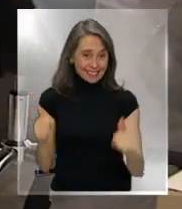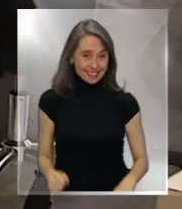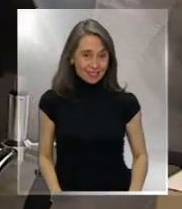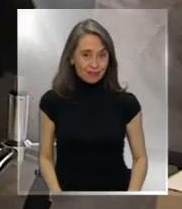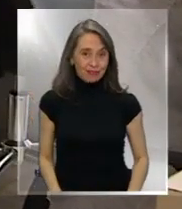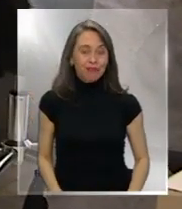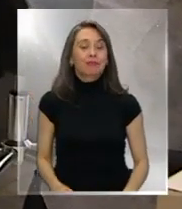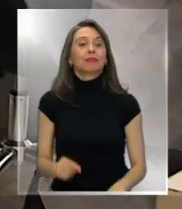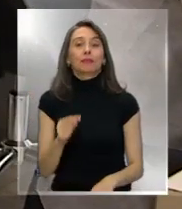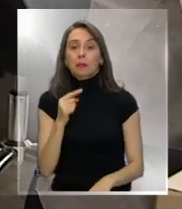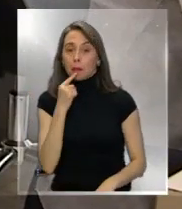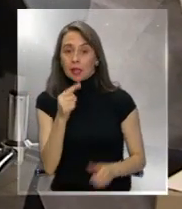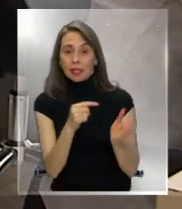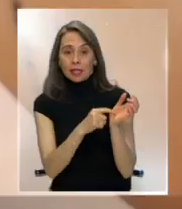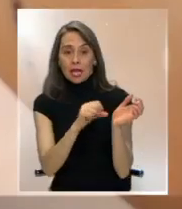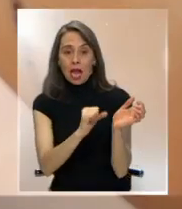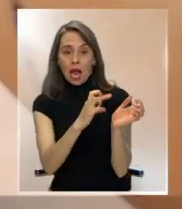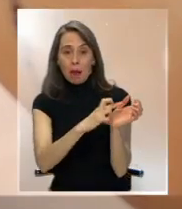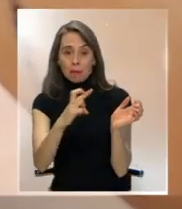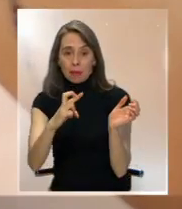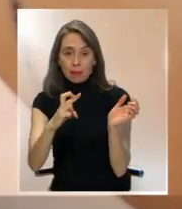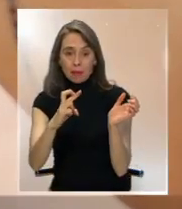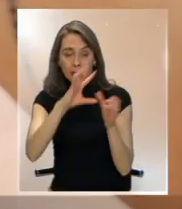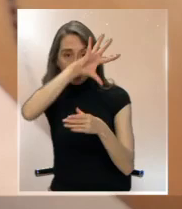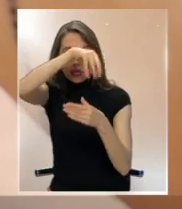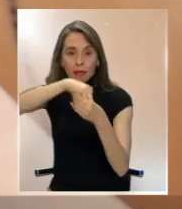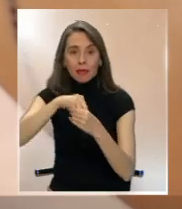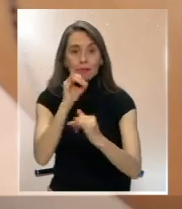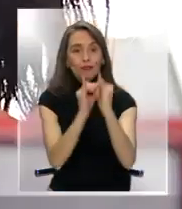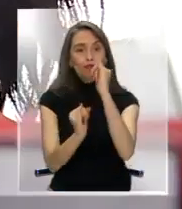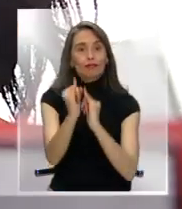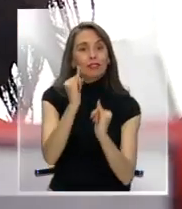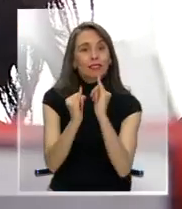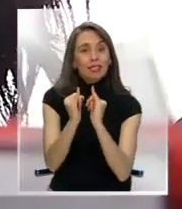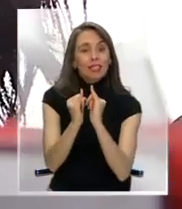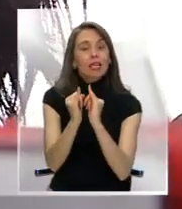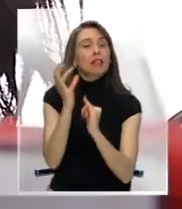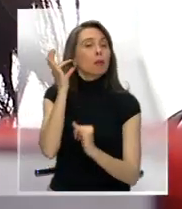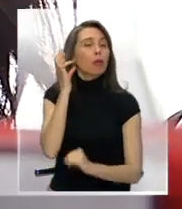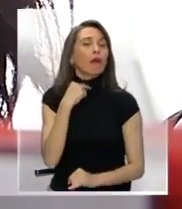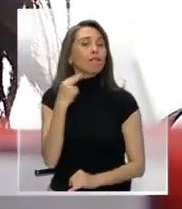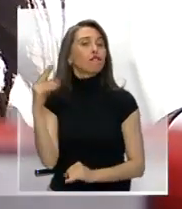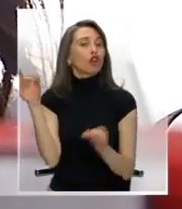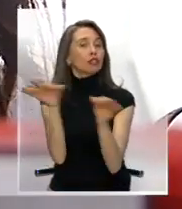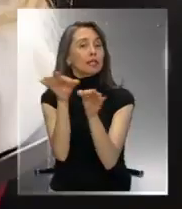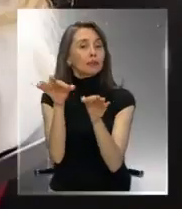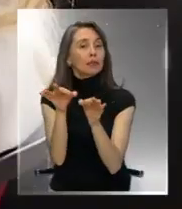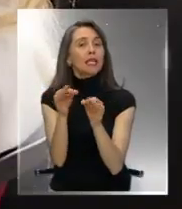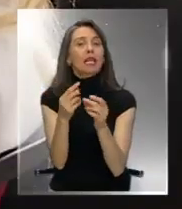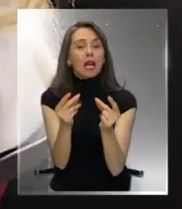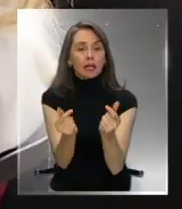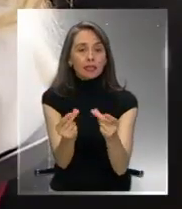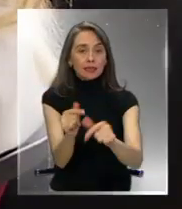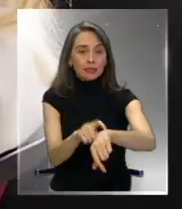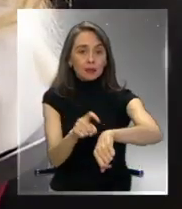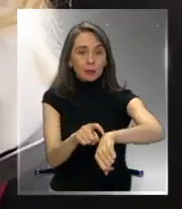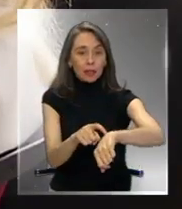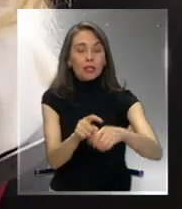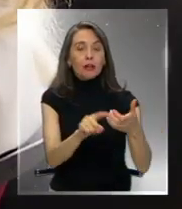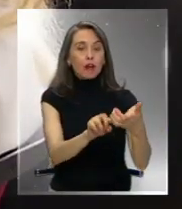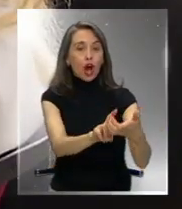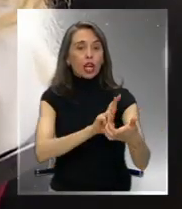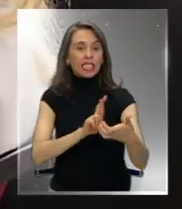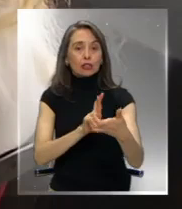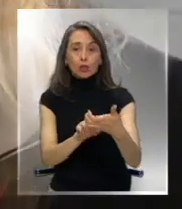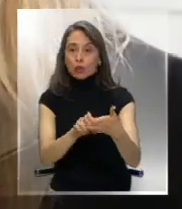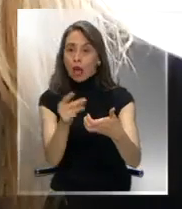Al ser una aplicación y meternos en el mundo digital, de alguna manera nos proporciona un poco la instantaneidad, o sea, contar con los resultados